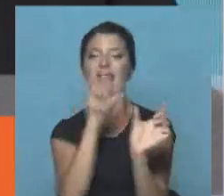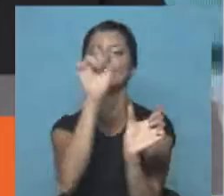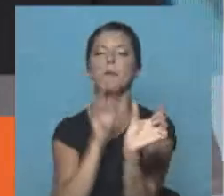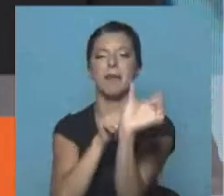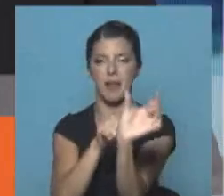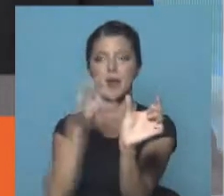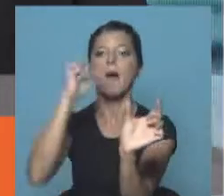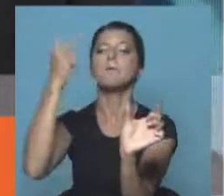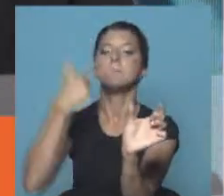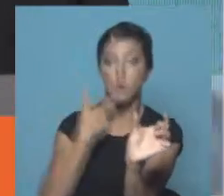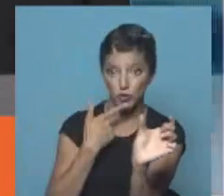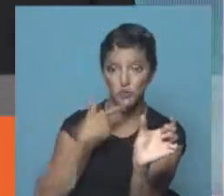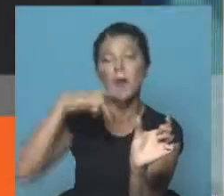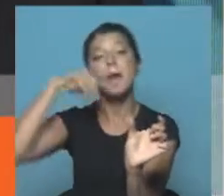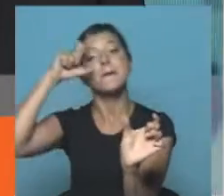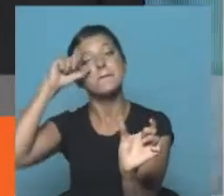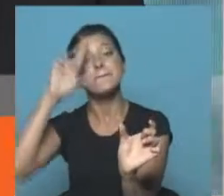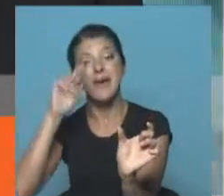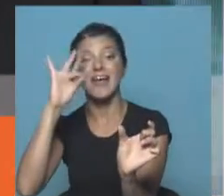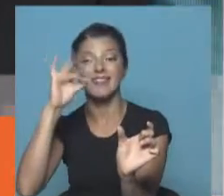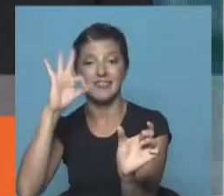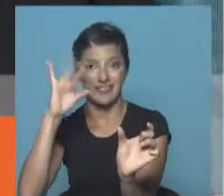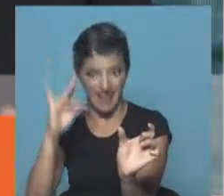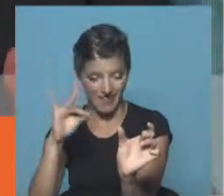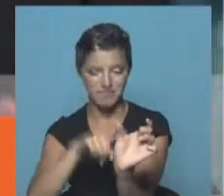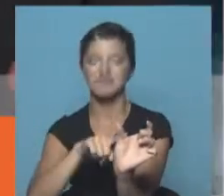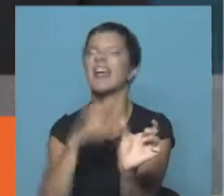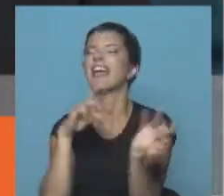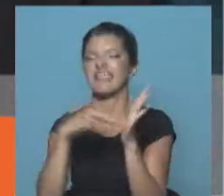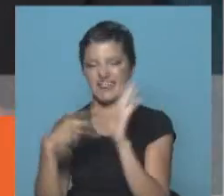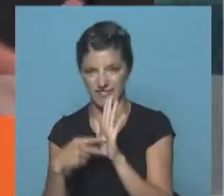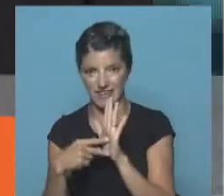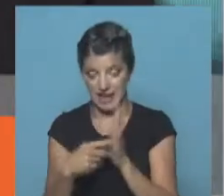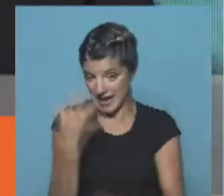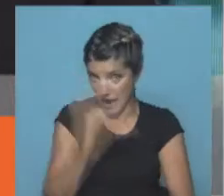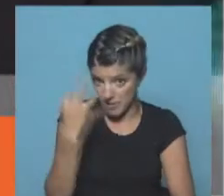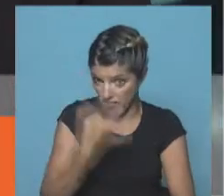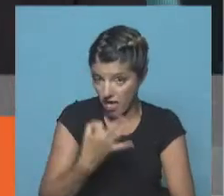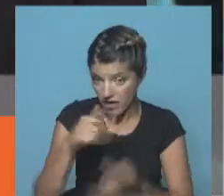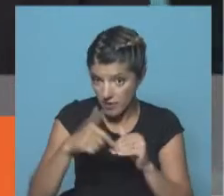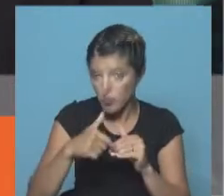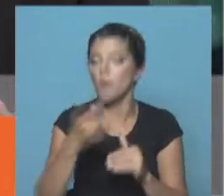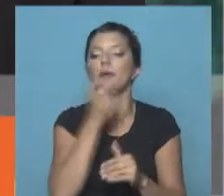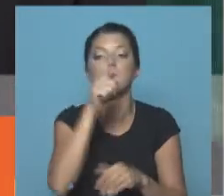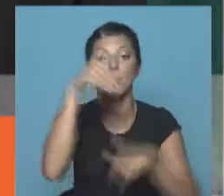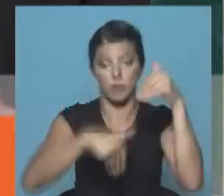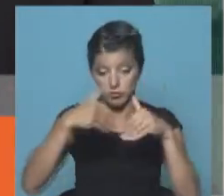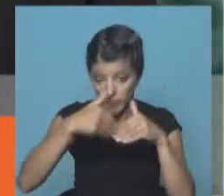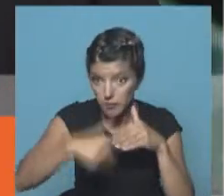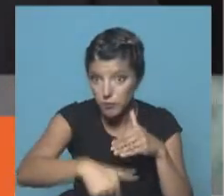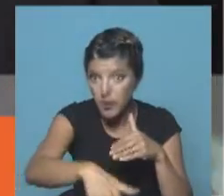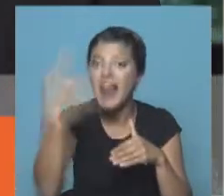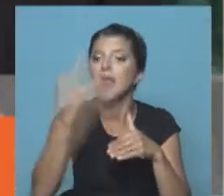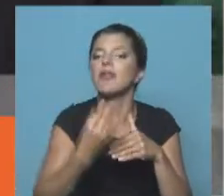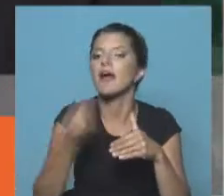posverdad. Es un adjetivo y ese adjetivo significa que la verdad o lo que se produce después de, por ejemplo, un referéndum o elecciones,